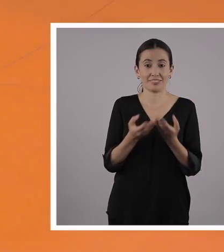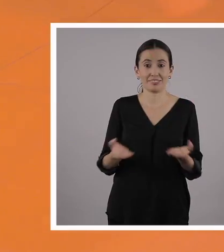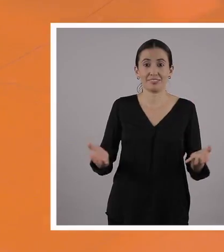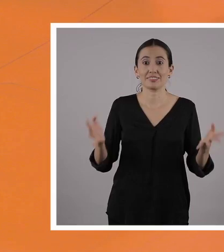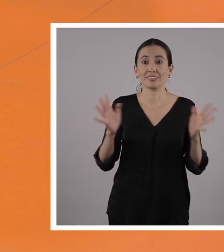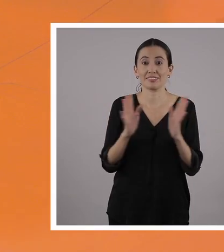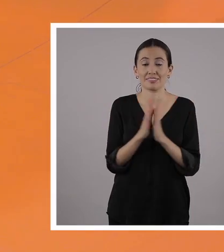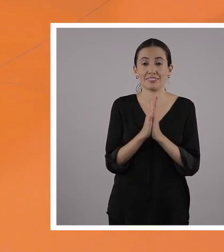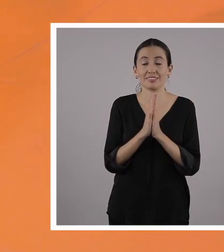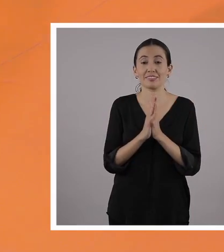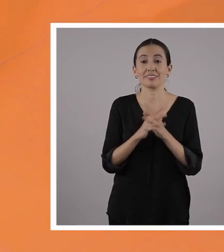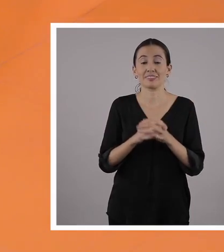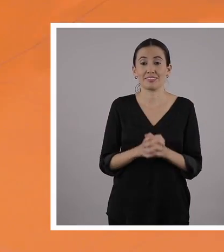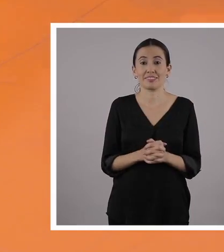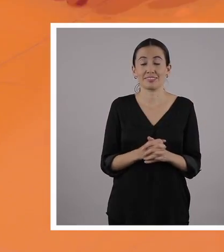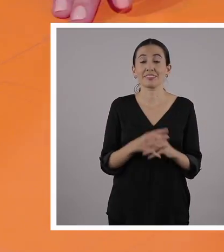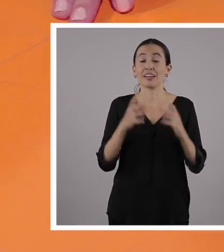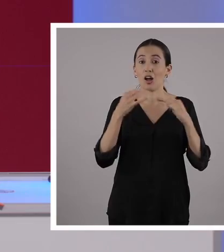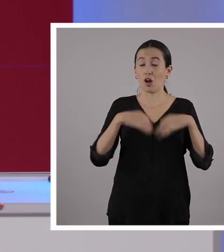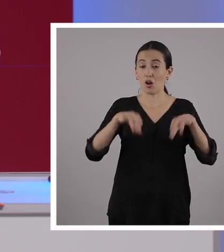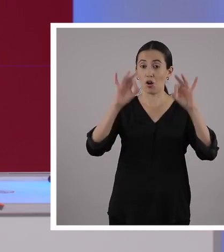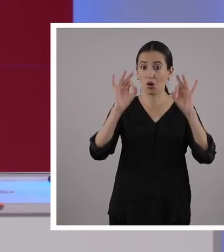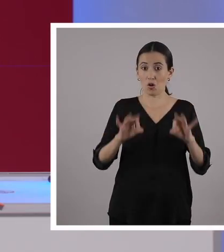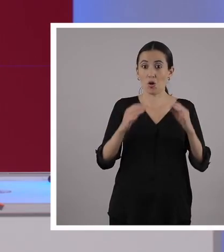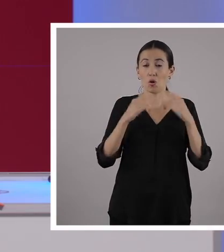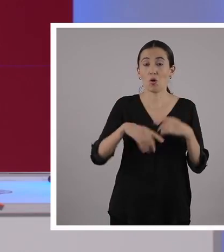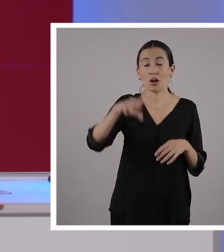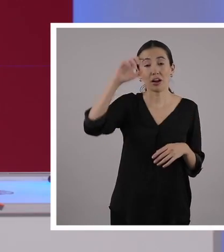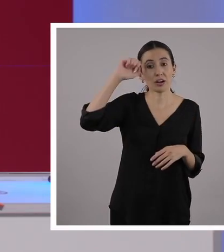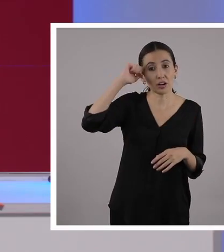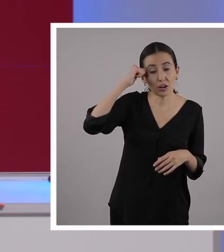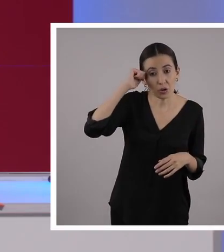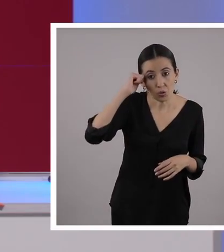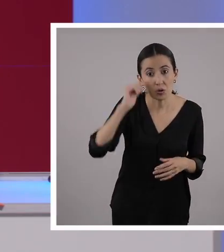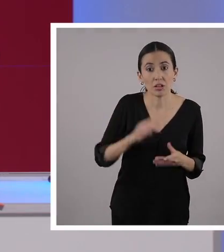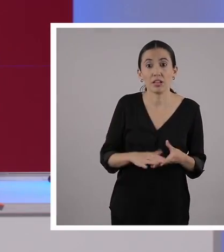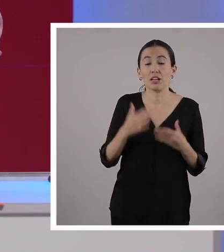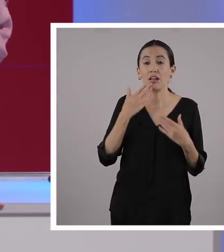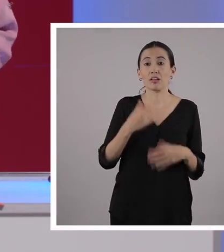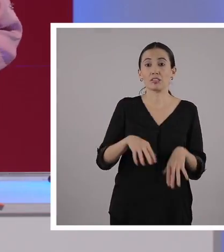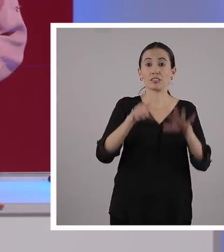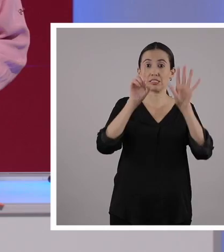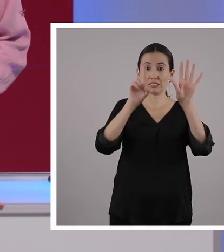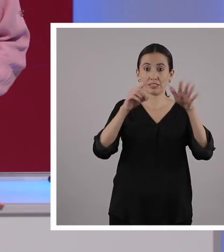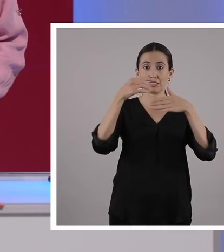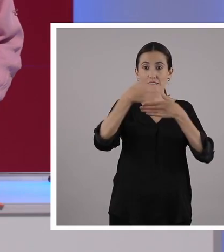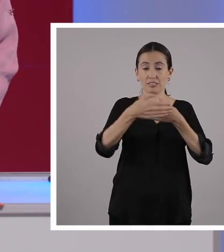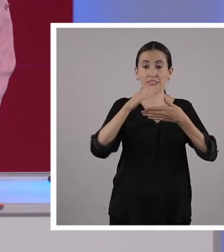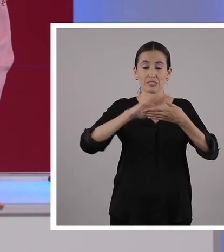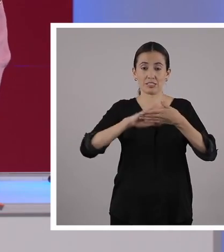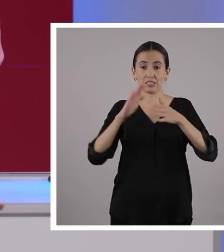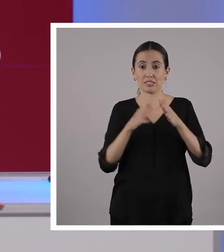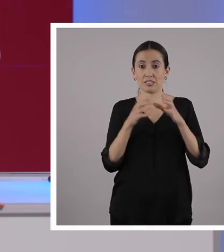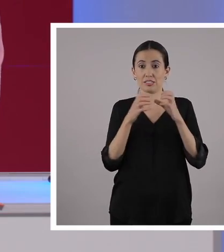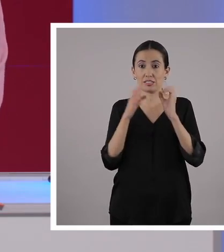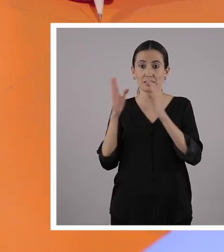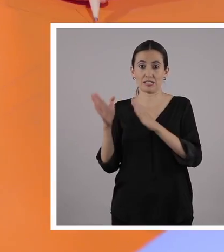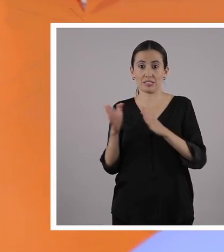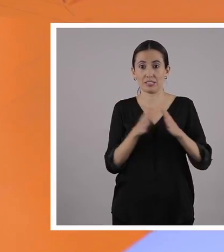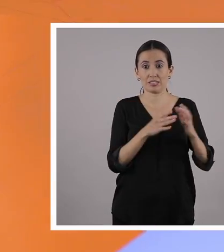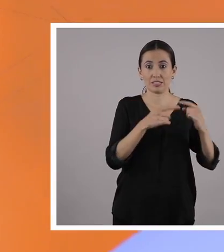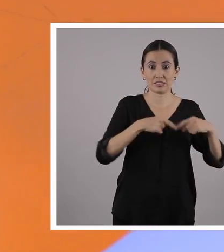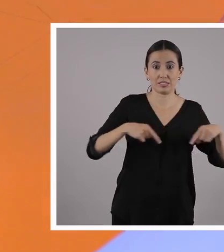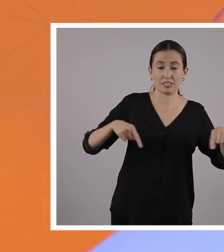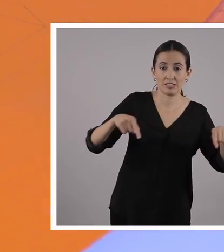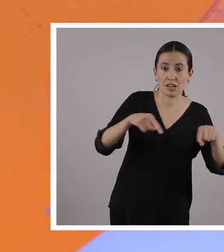Listo. La última línea tenemos ya el cubo listo. Perfecto. Recuerden que los cubos tienen 6 6 lados. lados y de delimitar